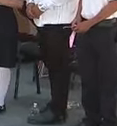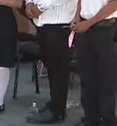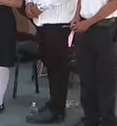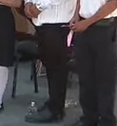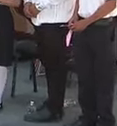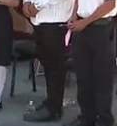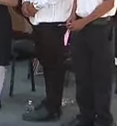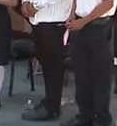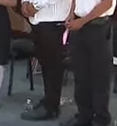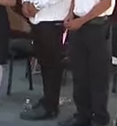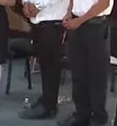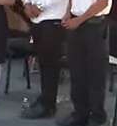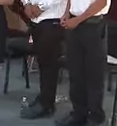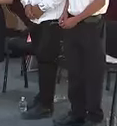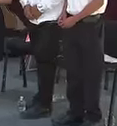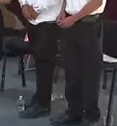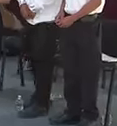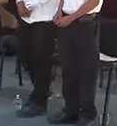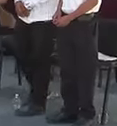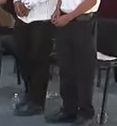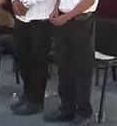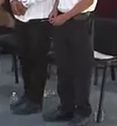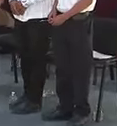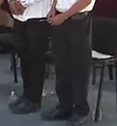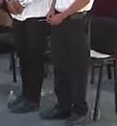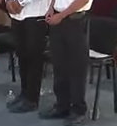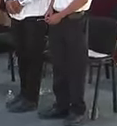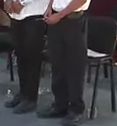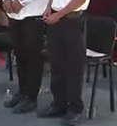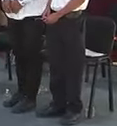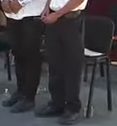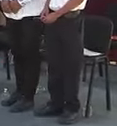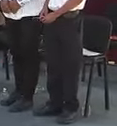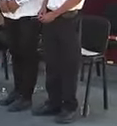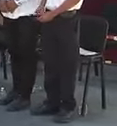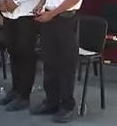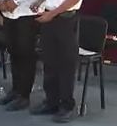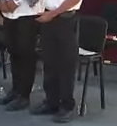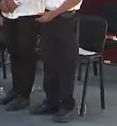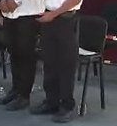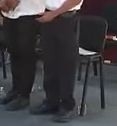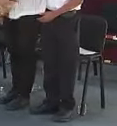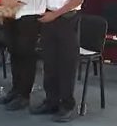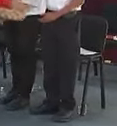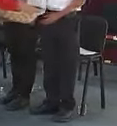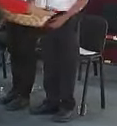a todos los presentes entonar nuestro himno nacional mexicano.